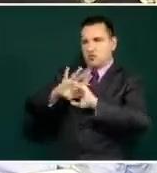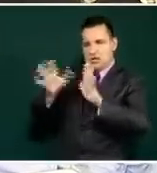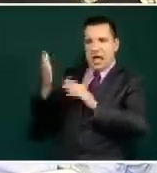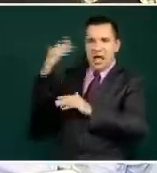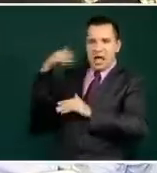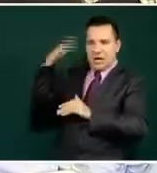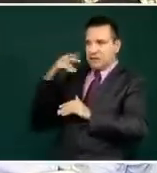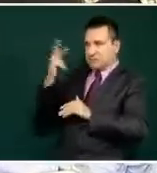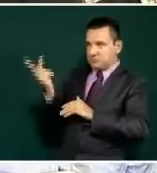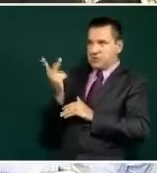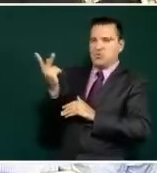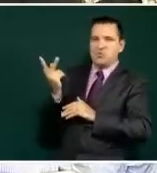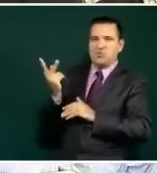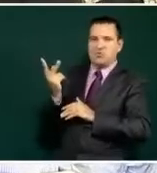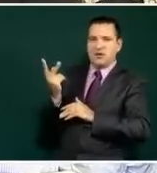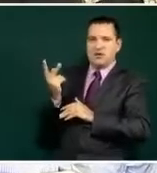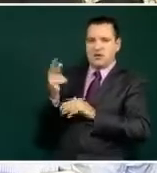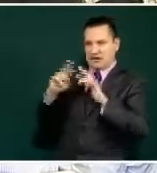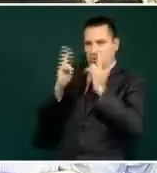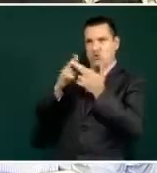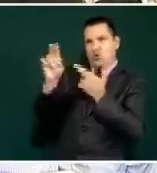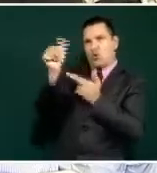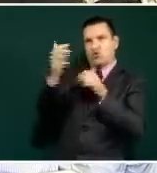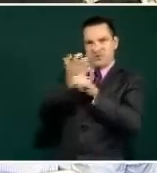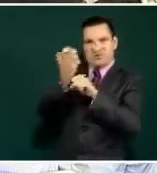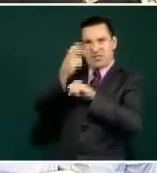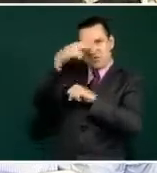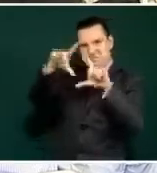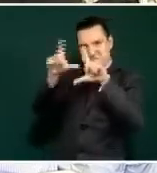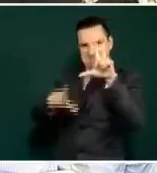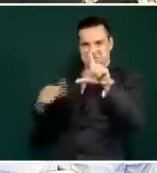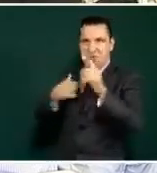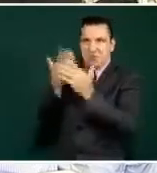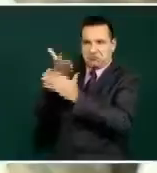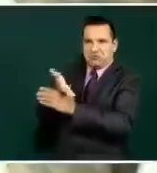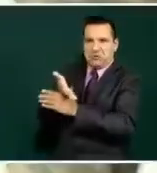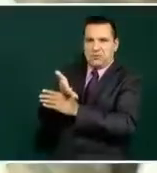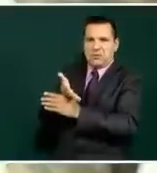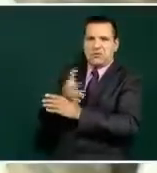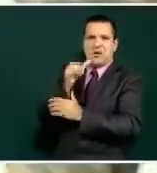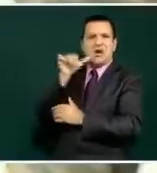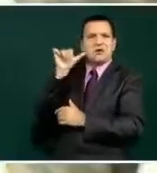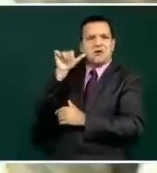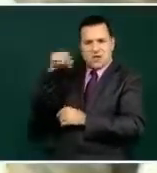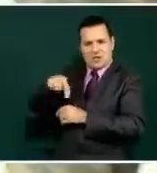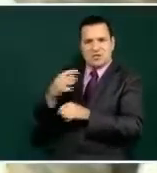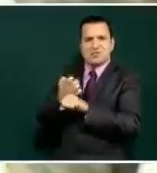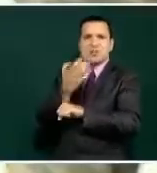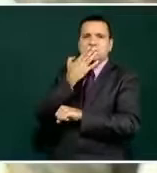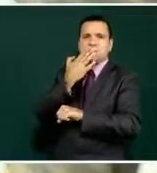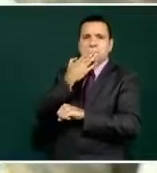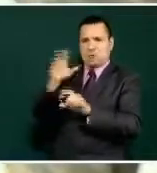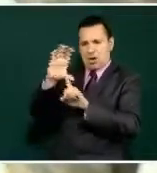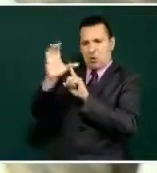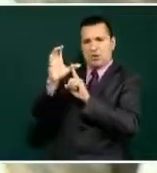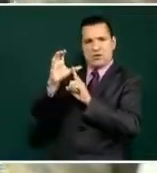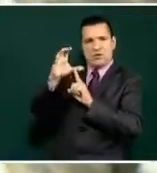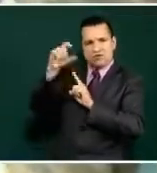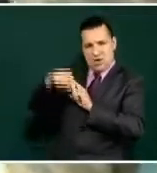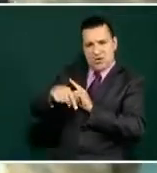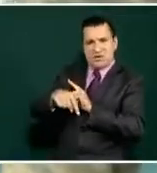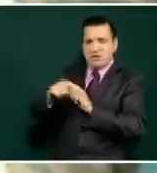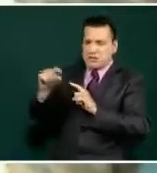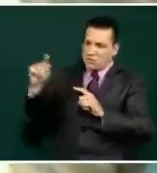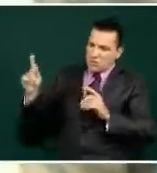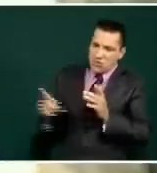pregunta a nivel nacional y ayer en el Estado se dio, en el Congreso local se dio un nuevo